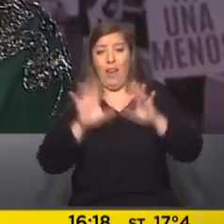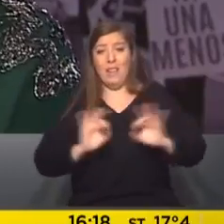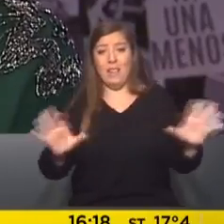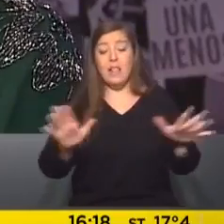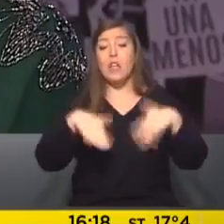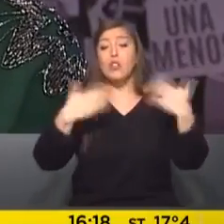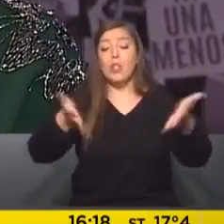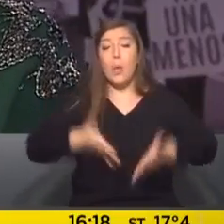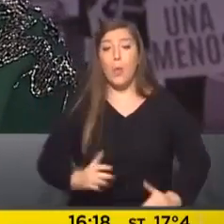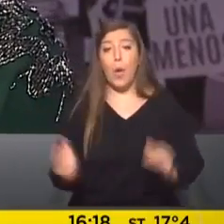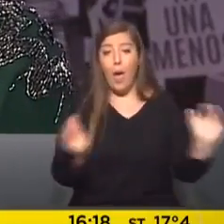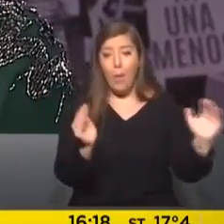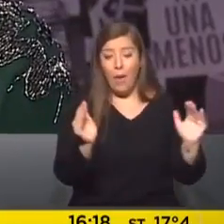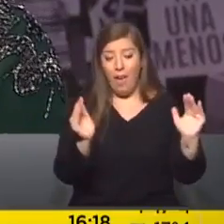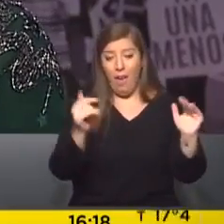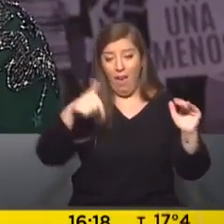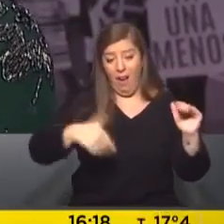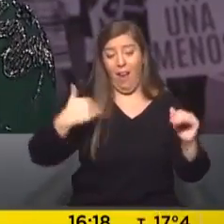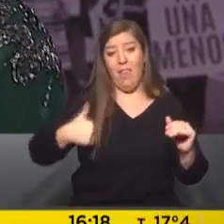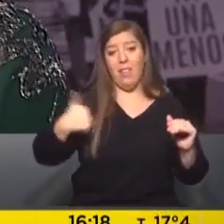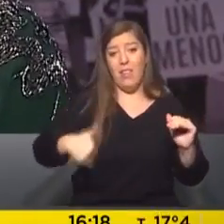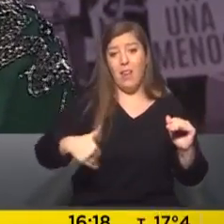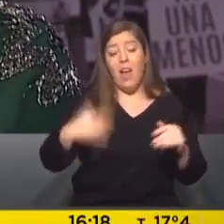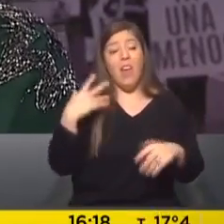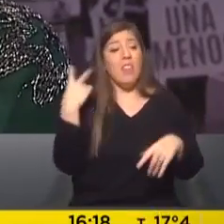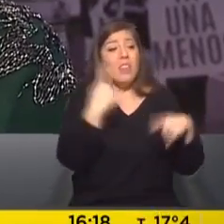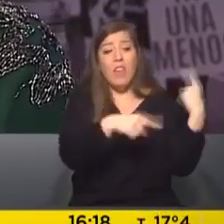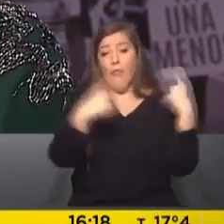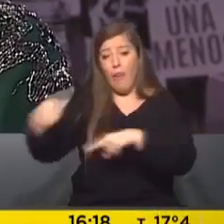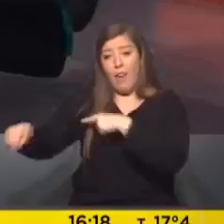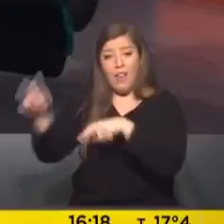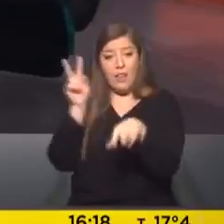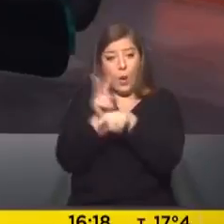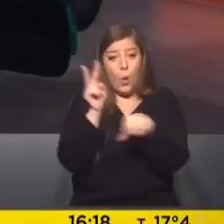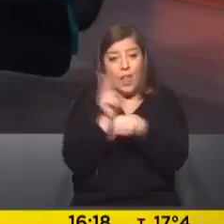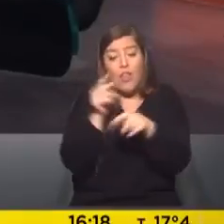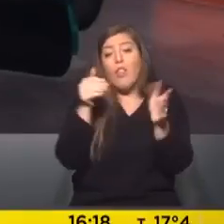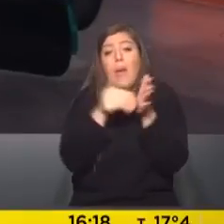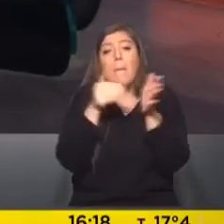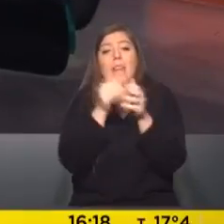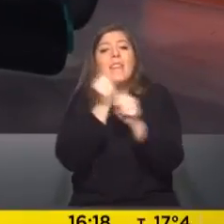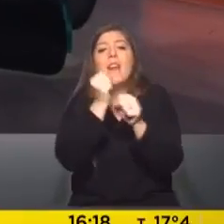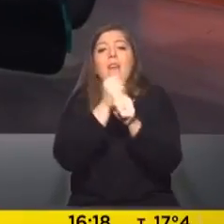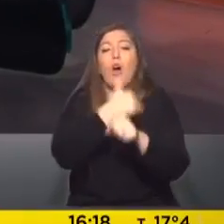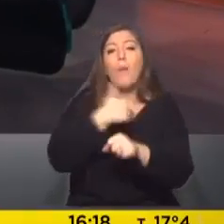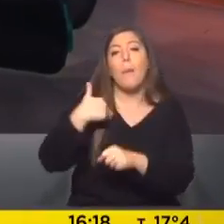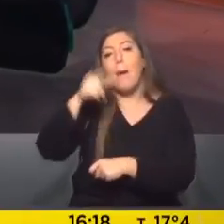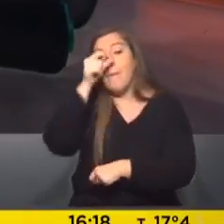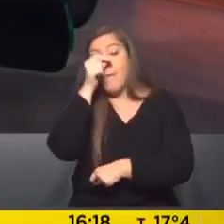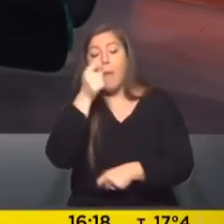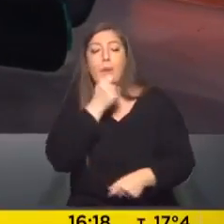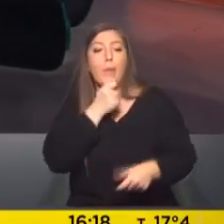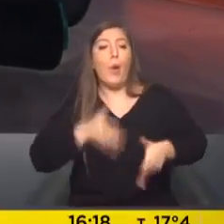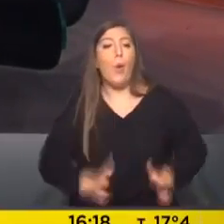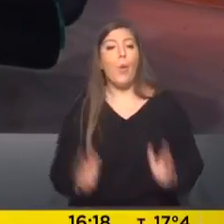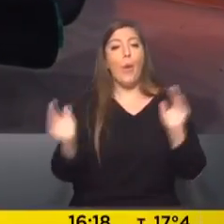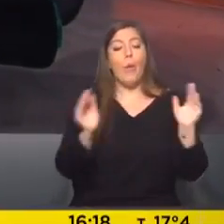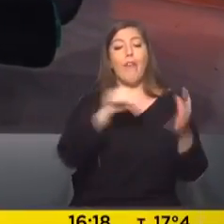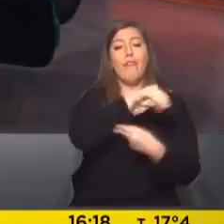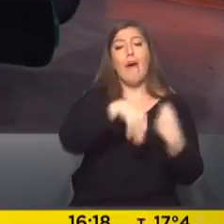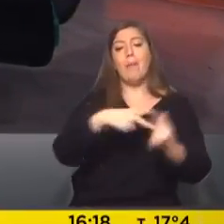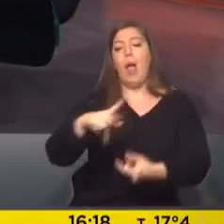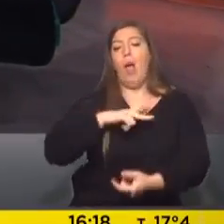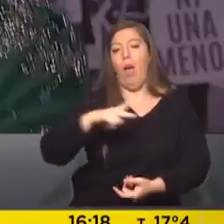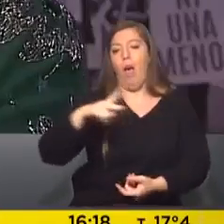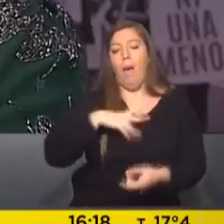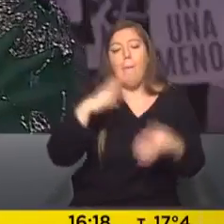va a tener distintos tipos de cuidado dependiendo de la participación laboral de sus padres. Un bebé que nace en una familia rica va a tener esto, 90 días